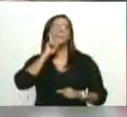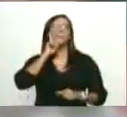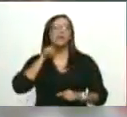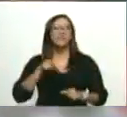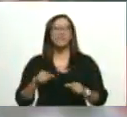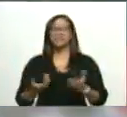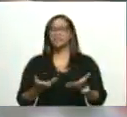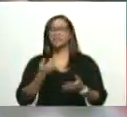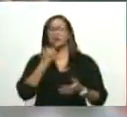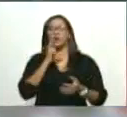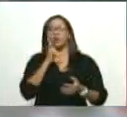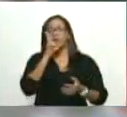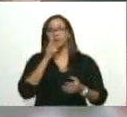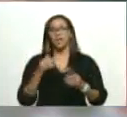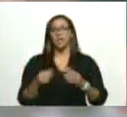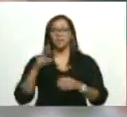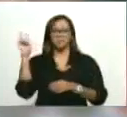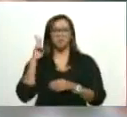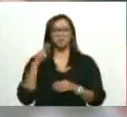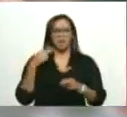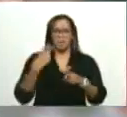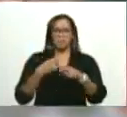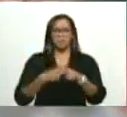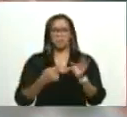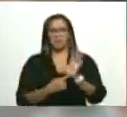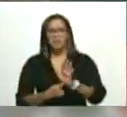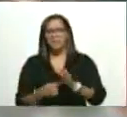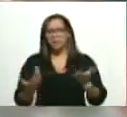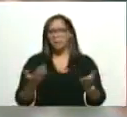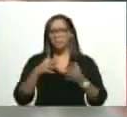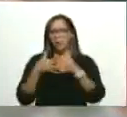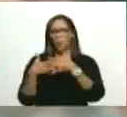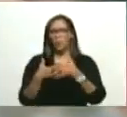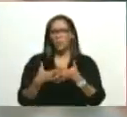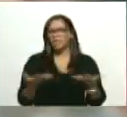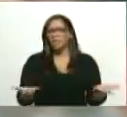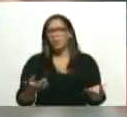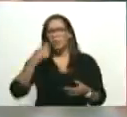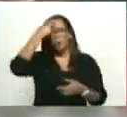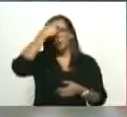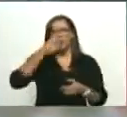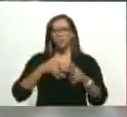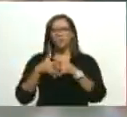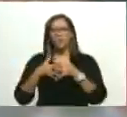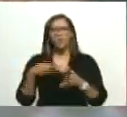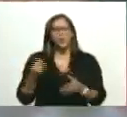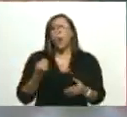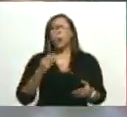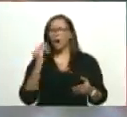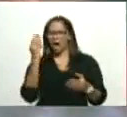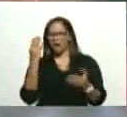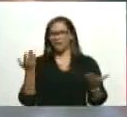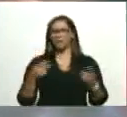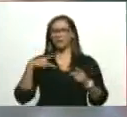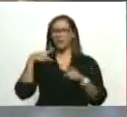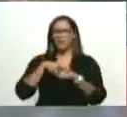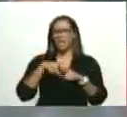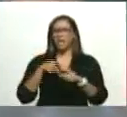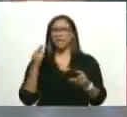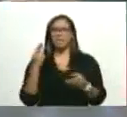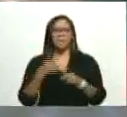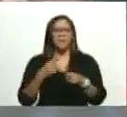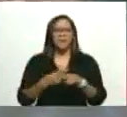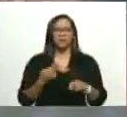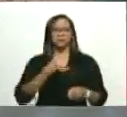esa, decir que Venezuela representa una amenaza para Estados Unidos, para el pueblo estadounidense. ¿Cómo nos van a hablar de amenazas si hemos sido nosotros los que hemos